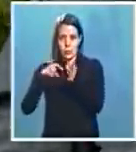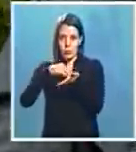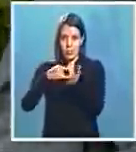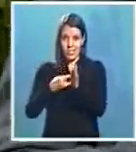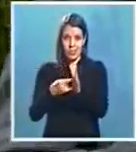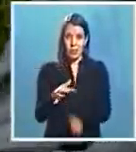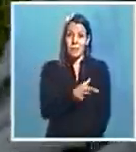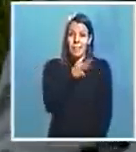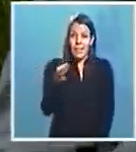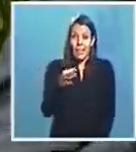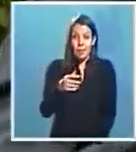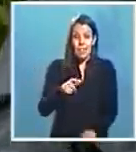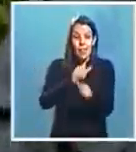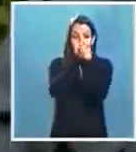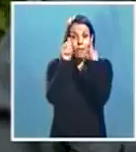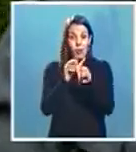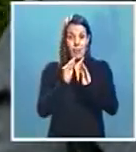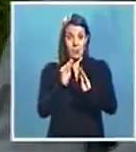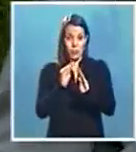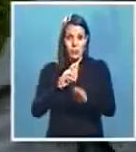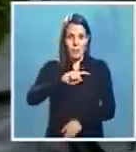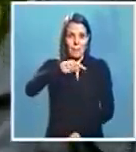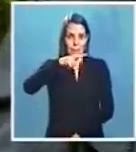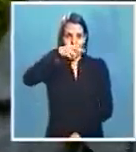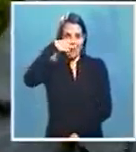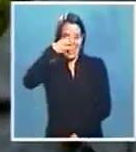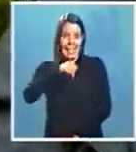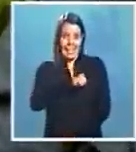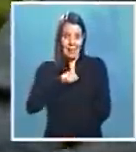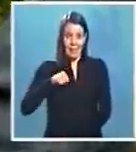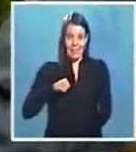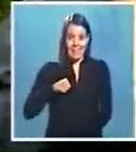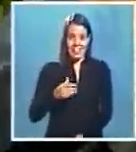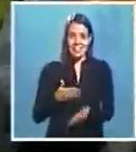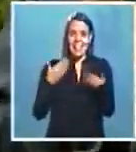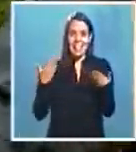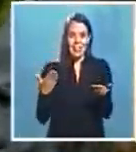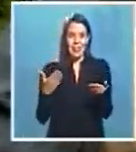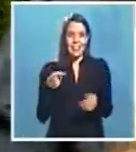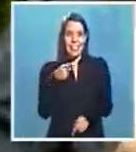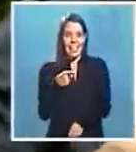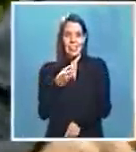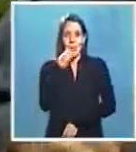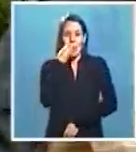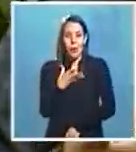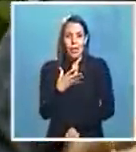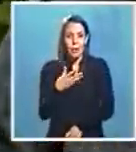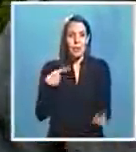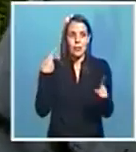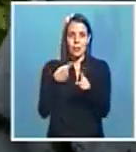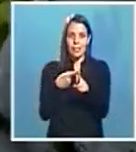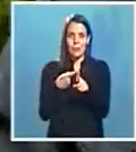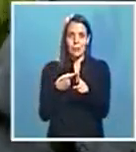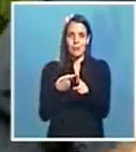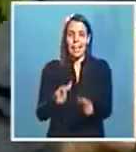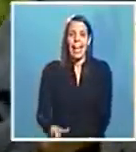permitir, al ser independientes, deslizarse unas sobre outras, permitindo que podamos crear ou